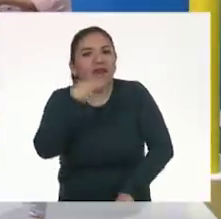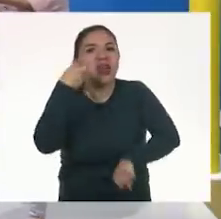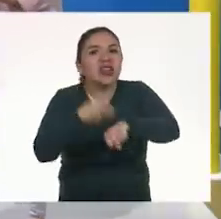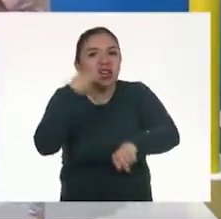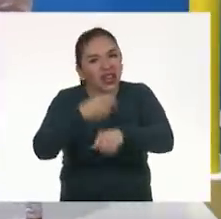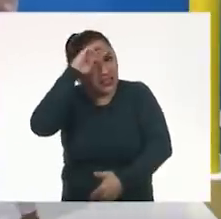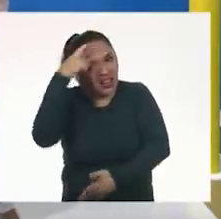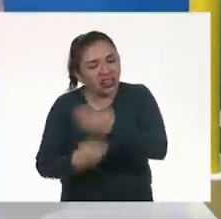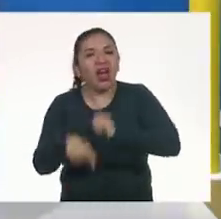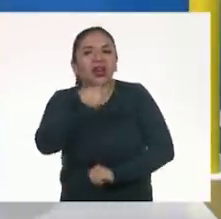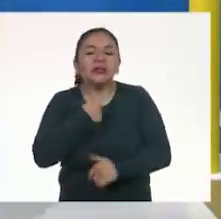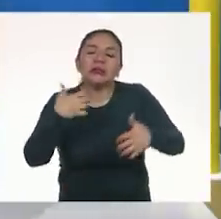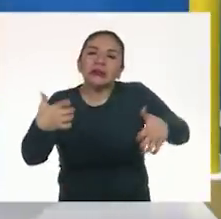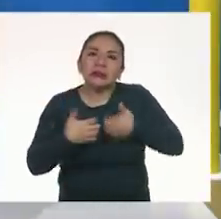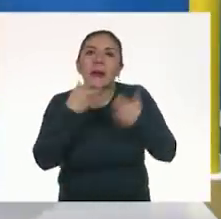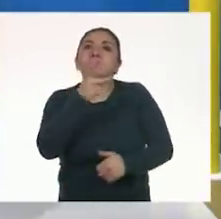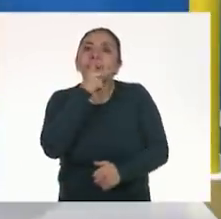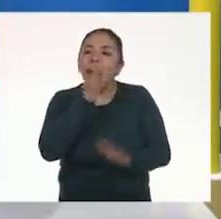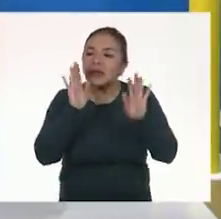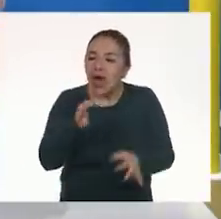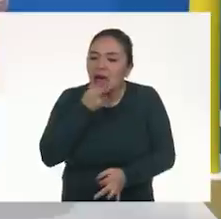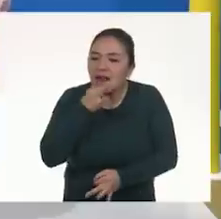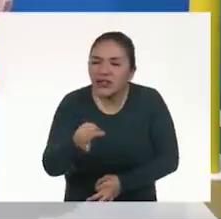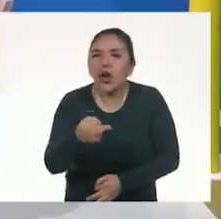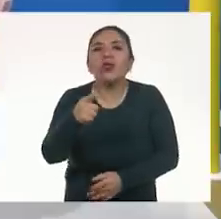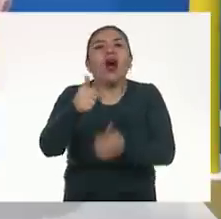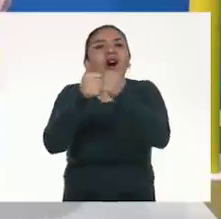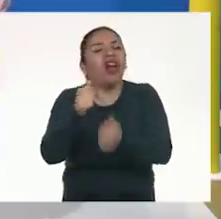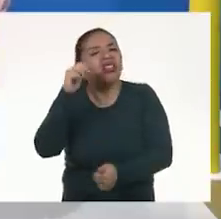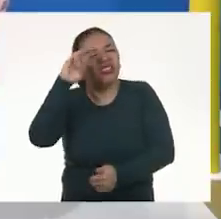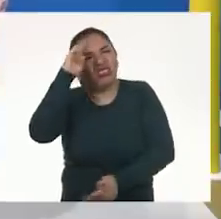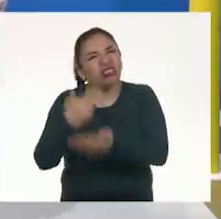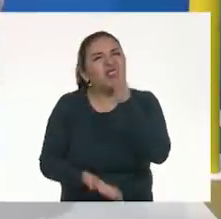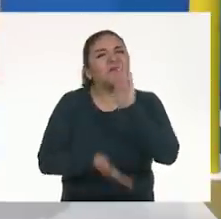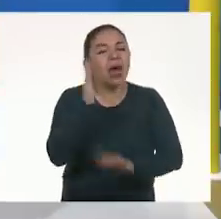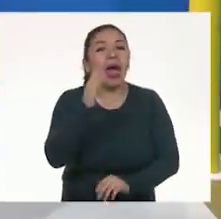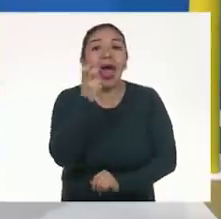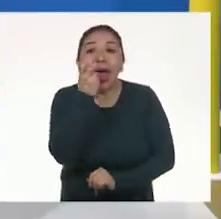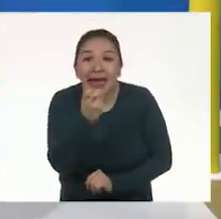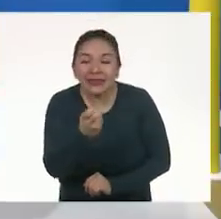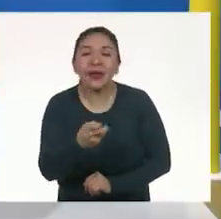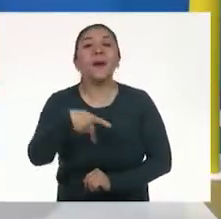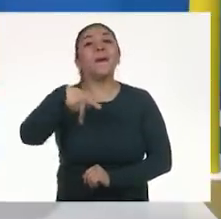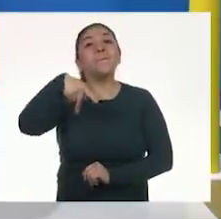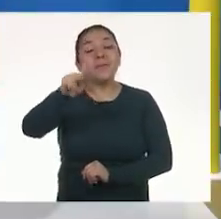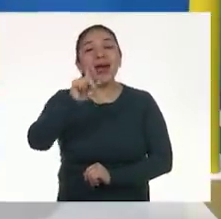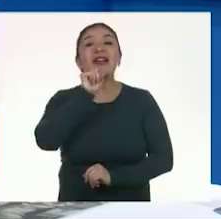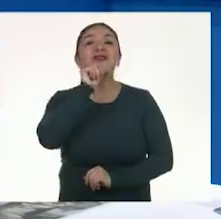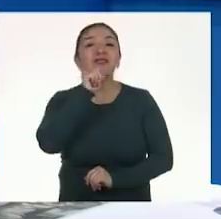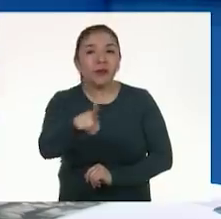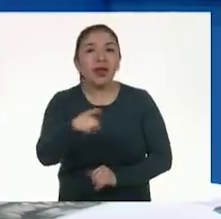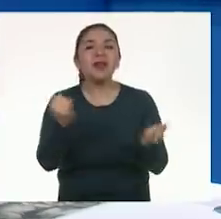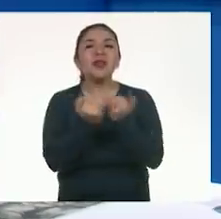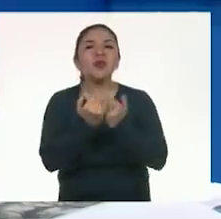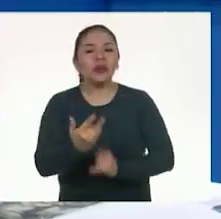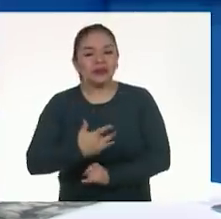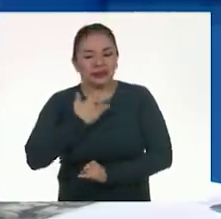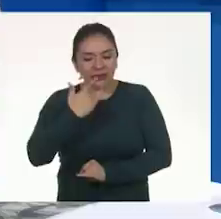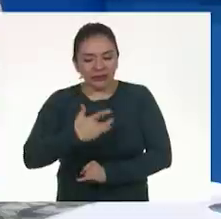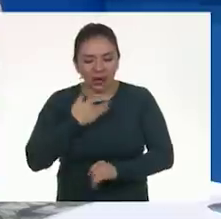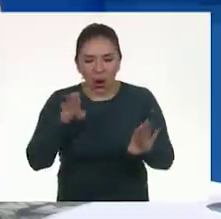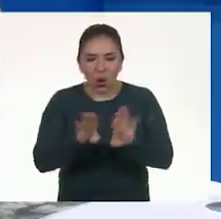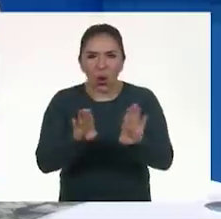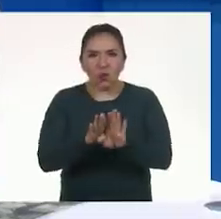nos da coraje, Dios mío, si tu papá te dijo, ¿por qué te mueves, Dios mío? Pero también nos provoca un